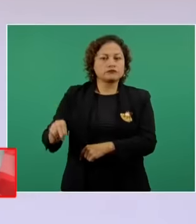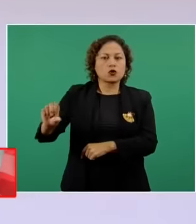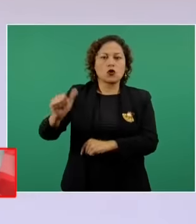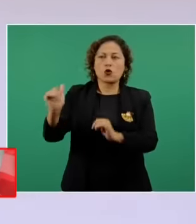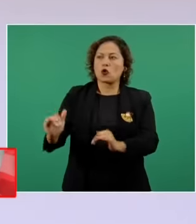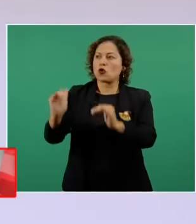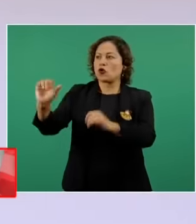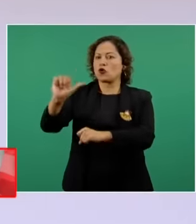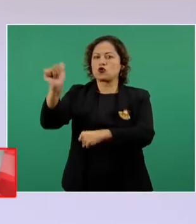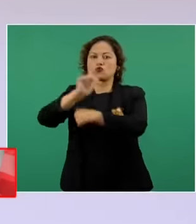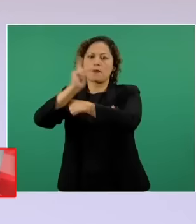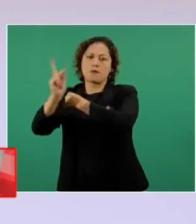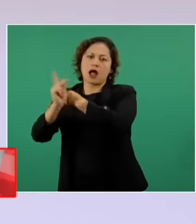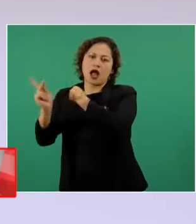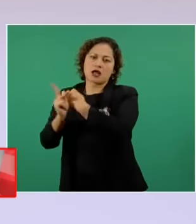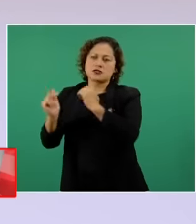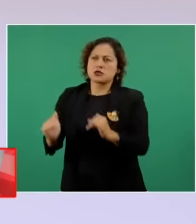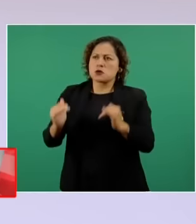extranjera.